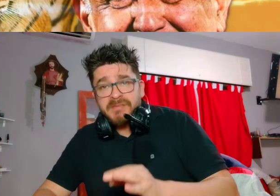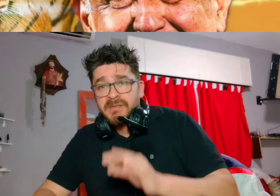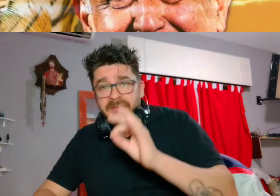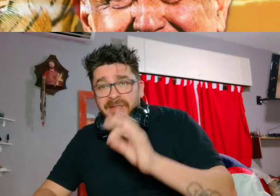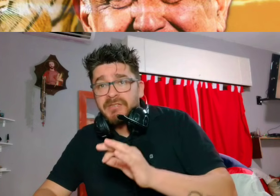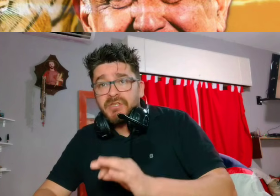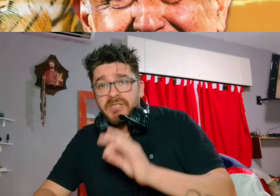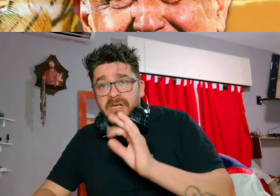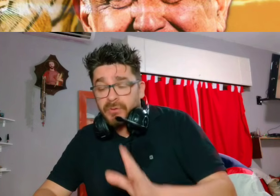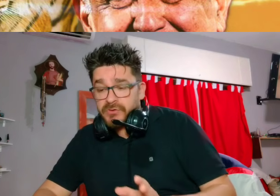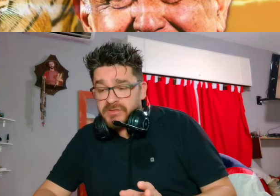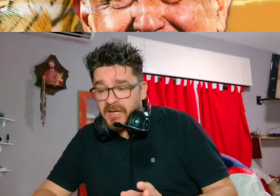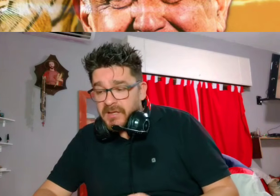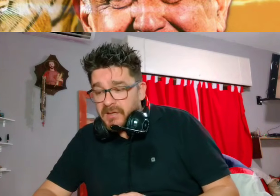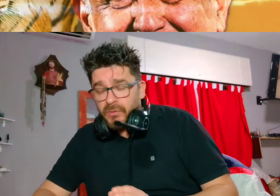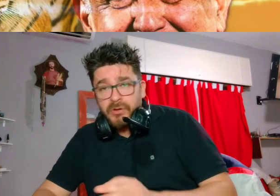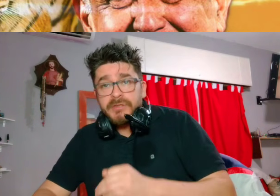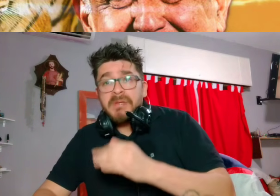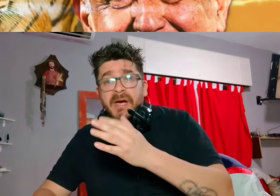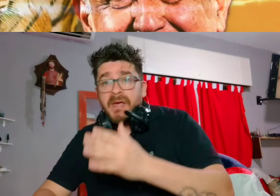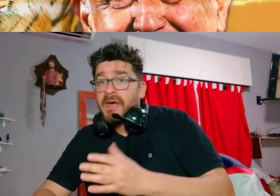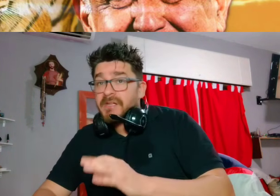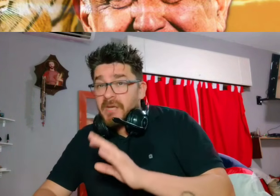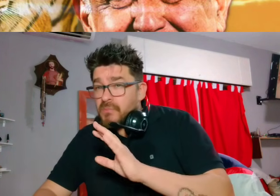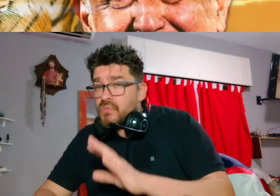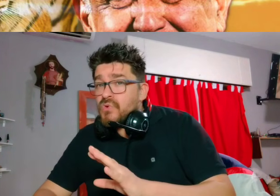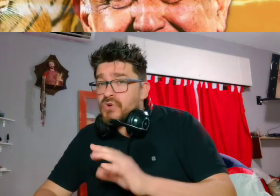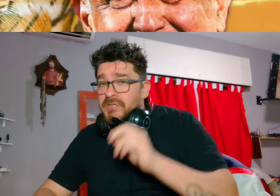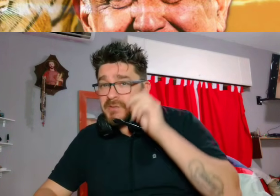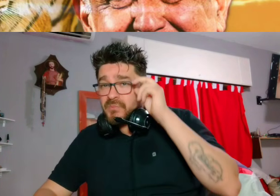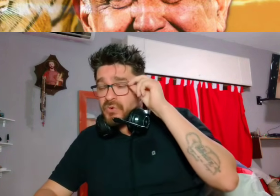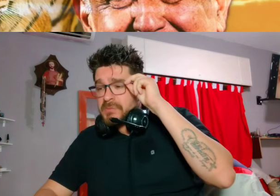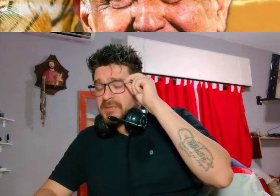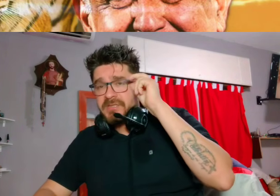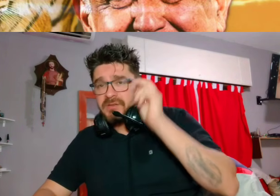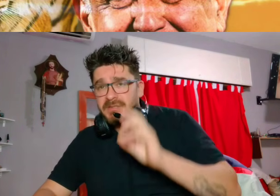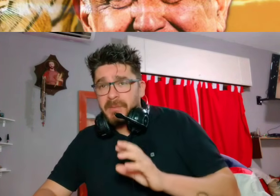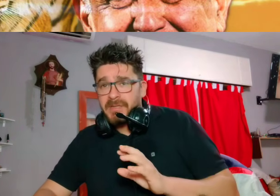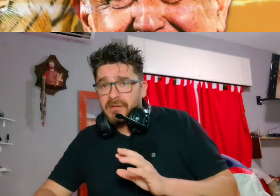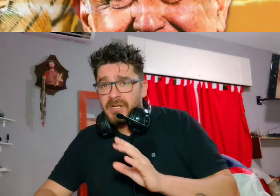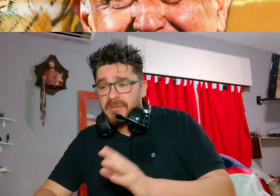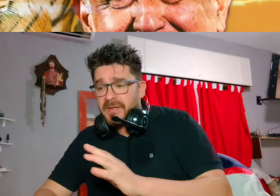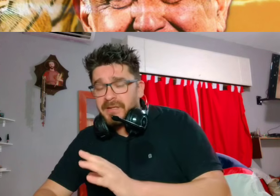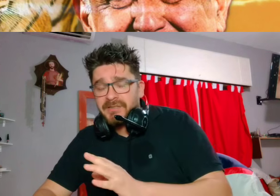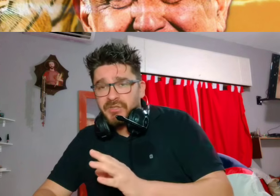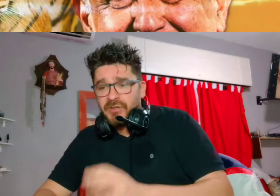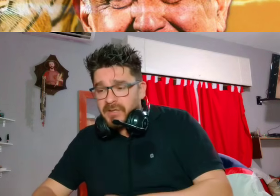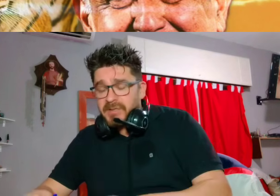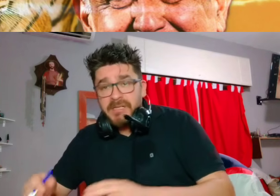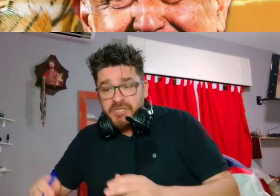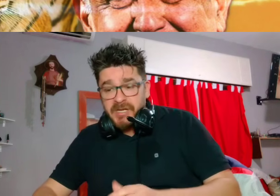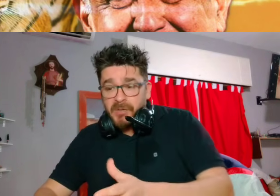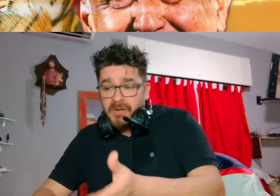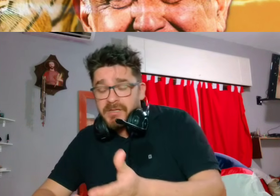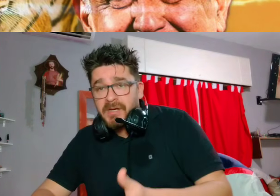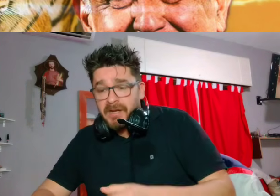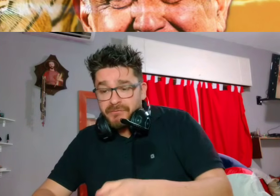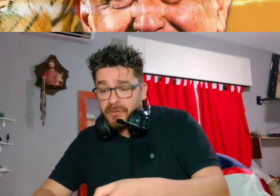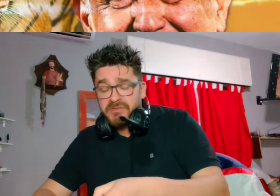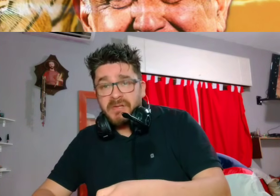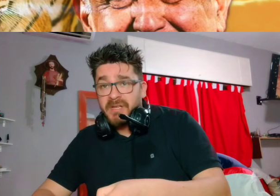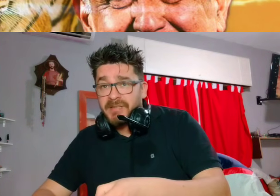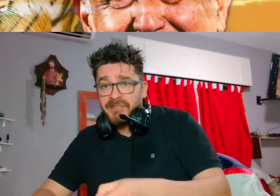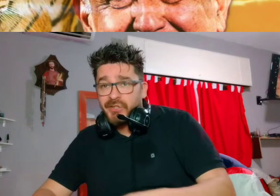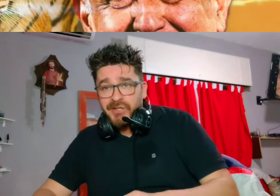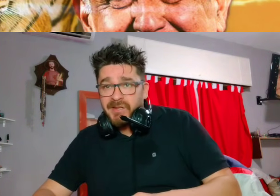más grande de baterías de litio tiene Rusia. Luego también Canadá está muy, muy metido en el tema, también con el tema del litio. Y China, como les